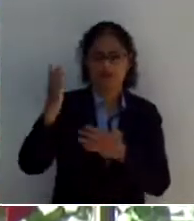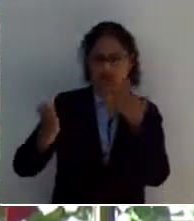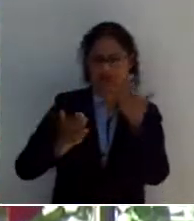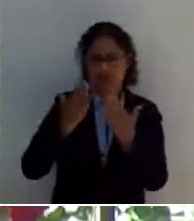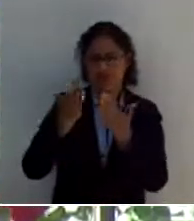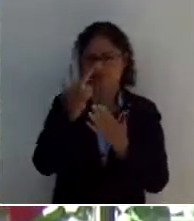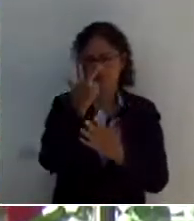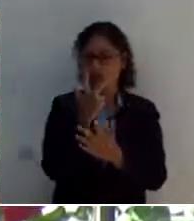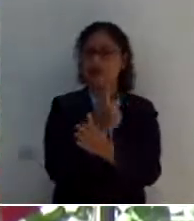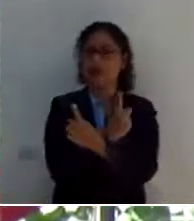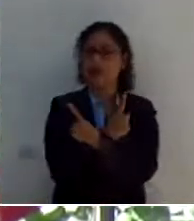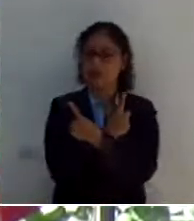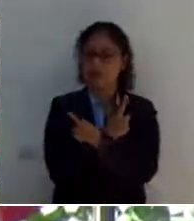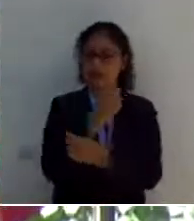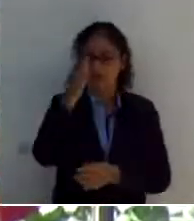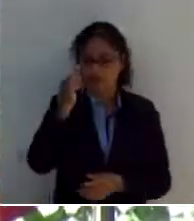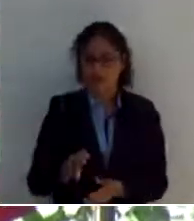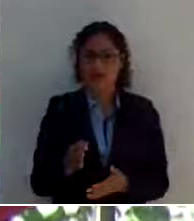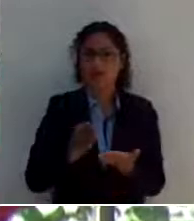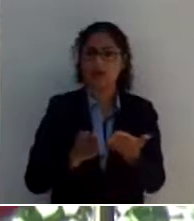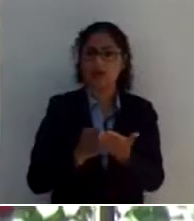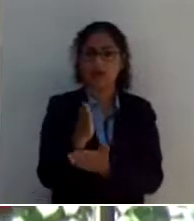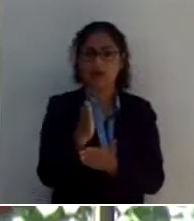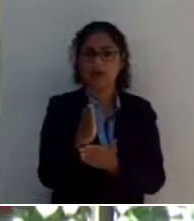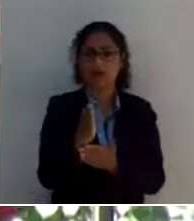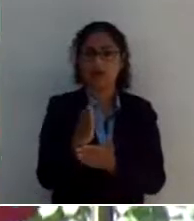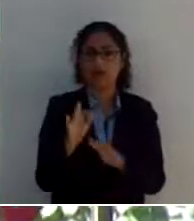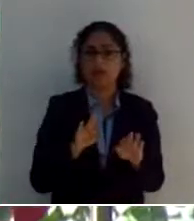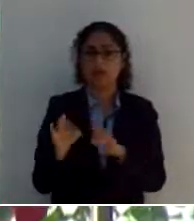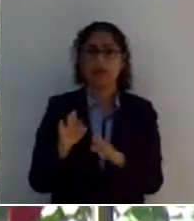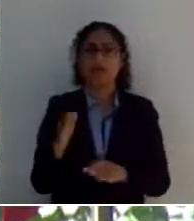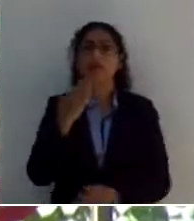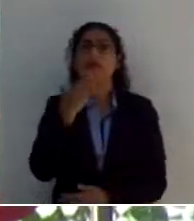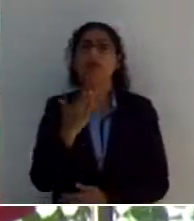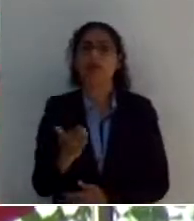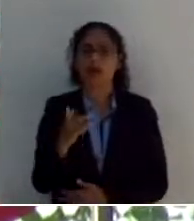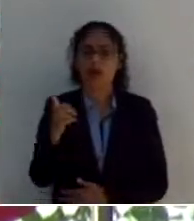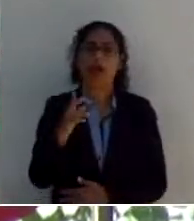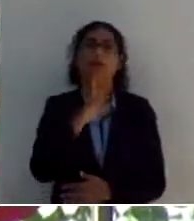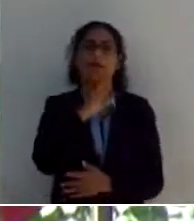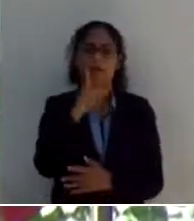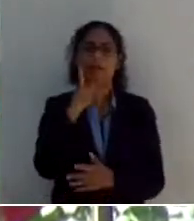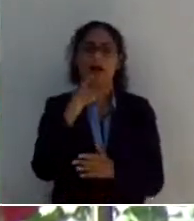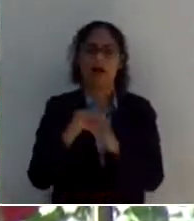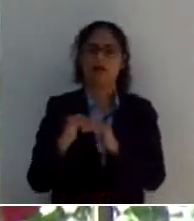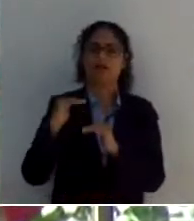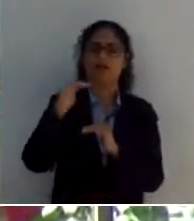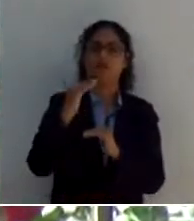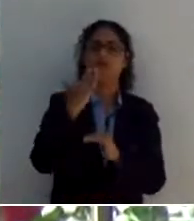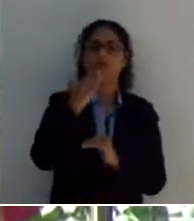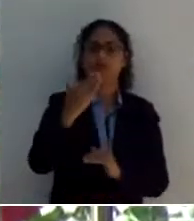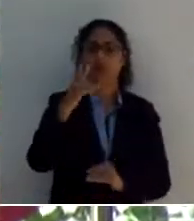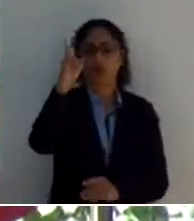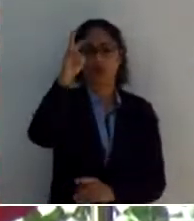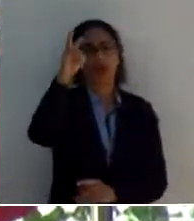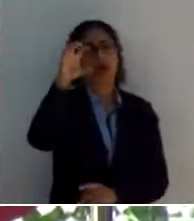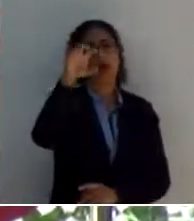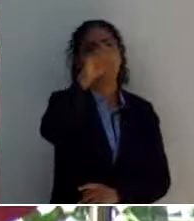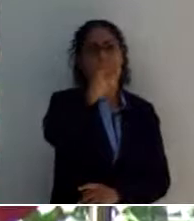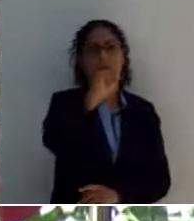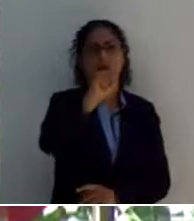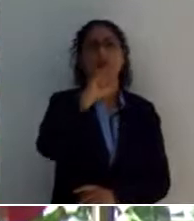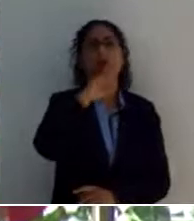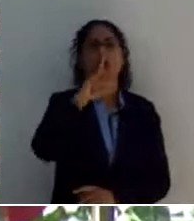rectitud y las buenas prácticas es lo que nos va a permitir alcanzar mi sueño de que